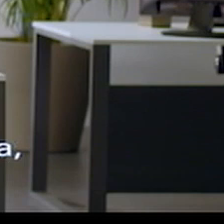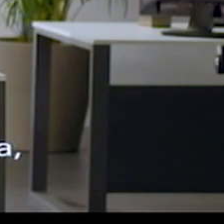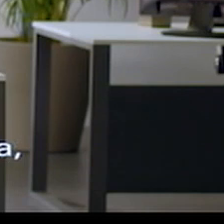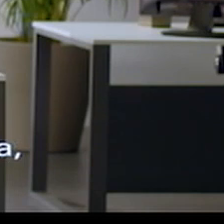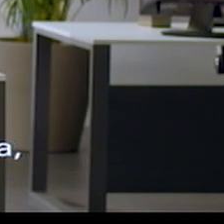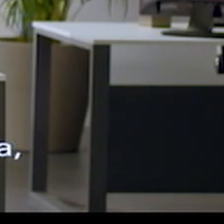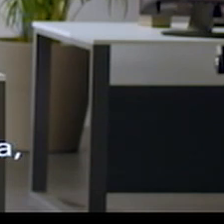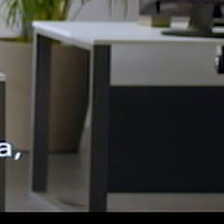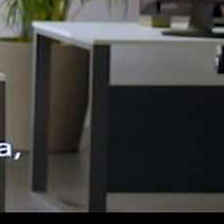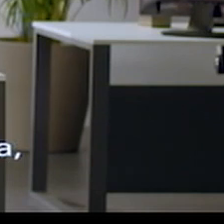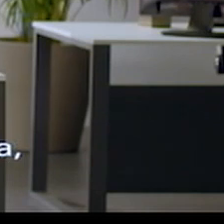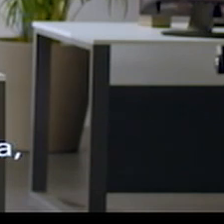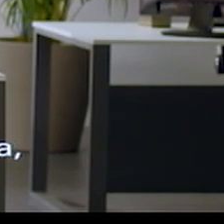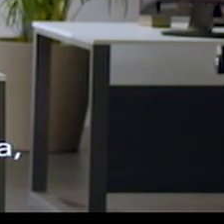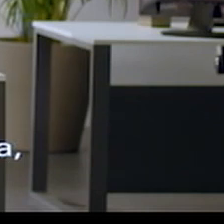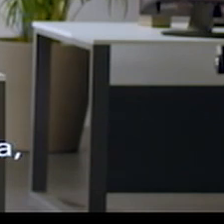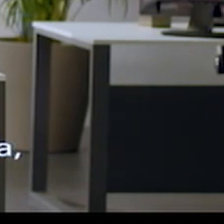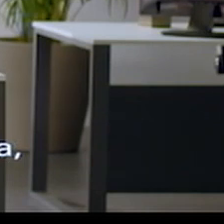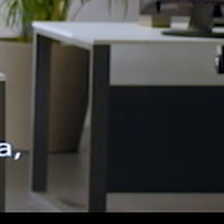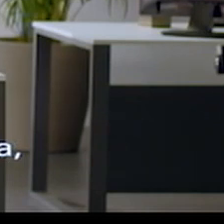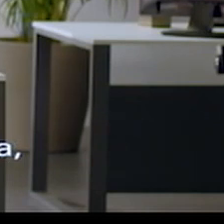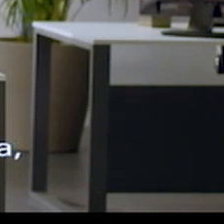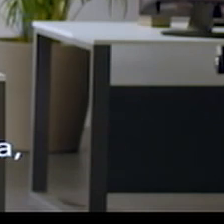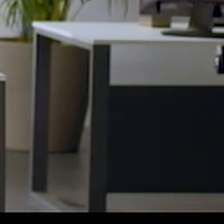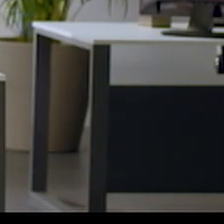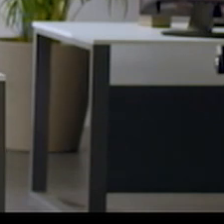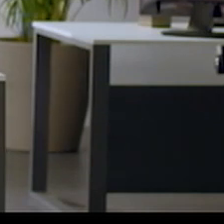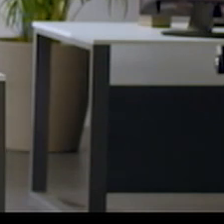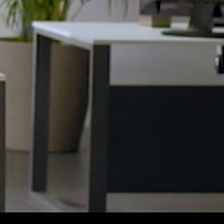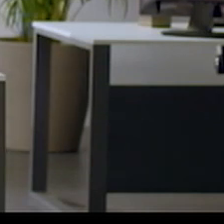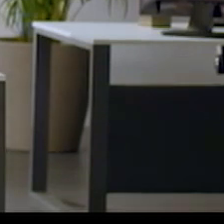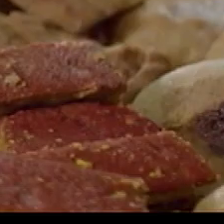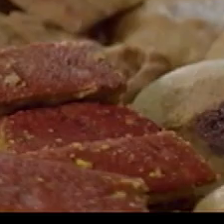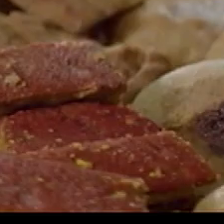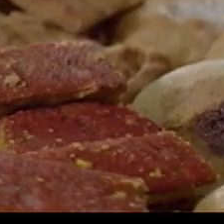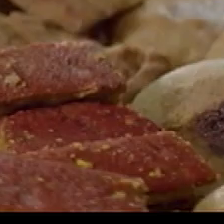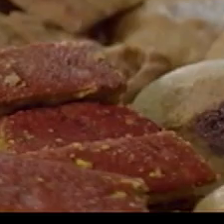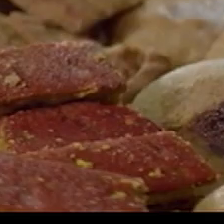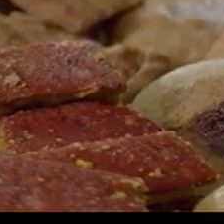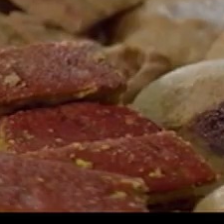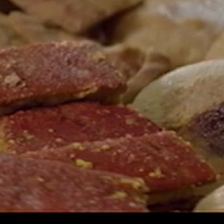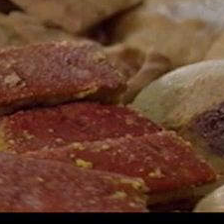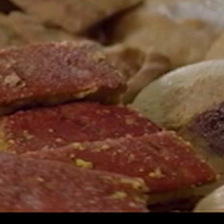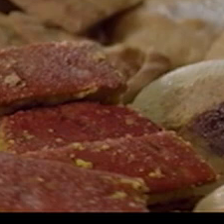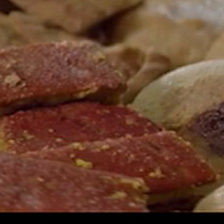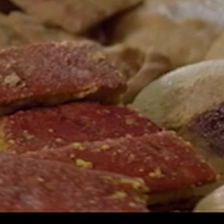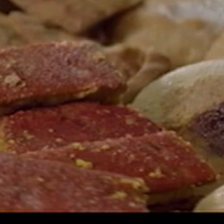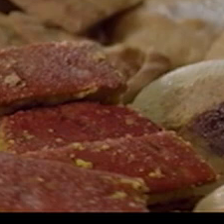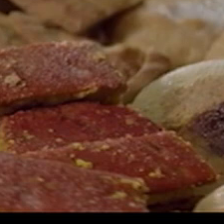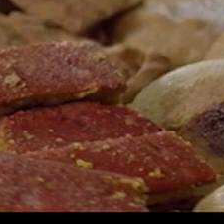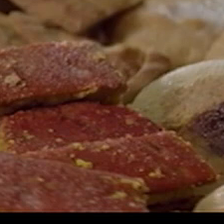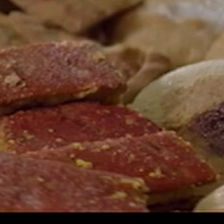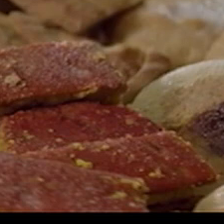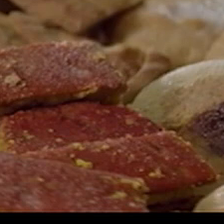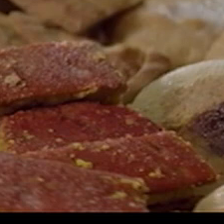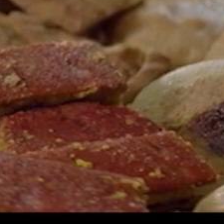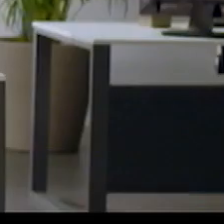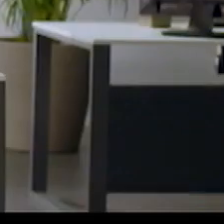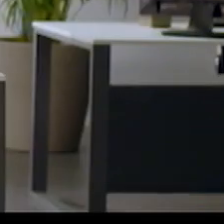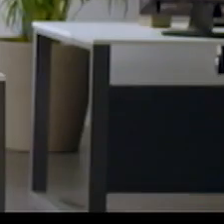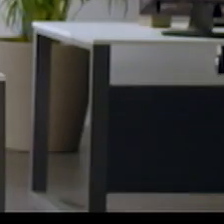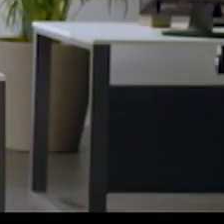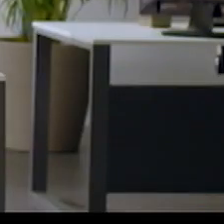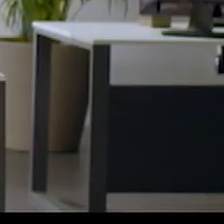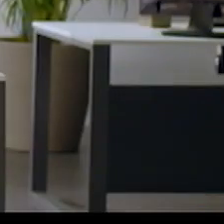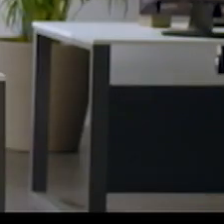Miren todo lo que hace don Julián en su panadería, que además antes de ser panadería era un bien inmueble de BN Venta de